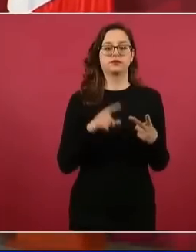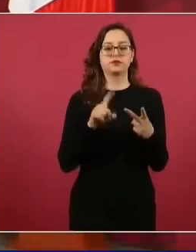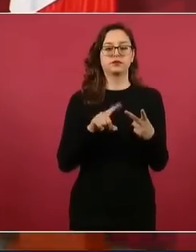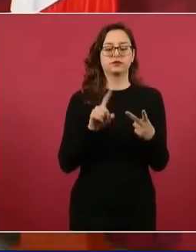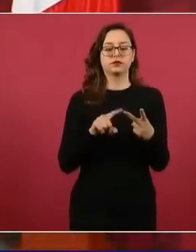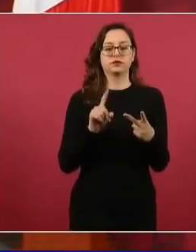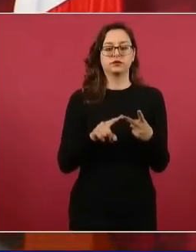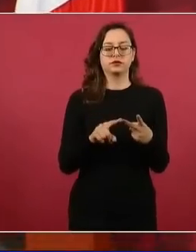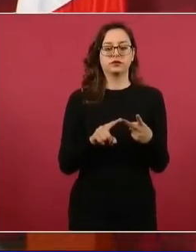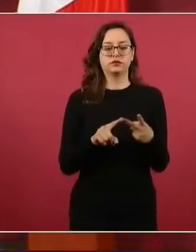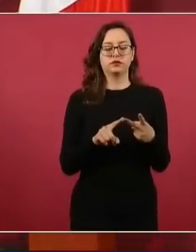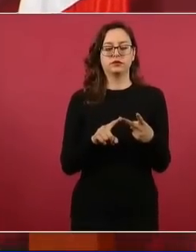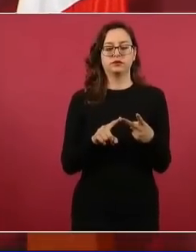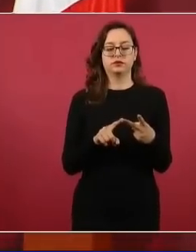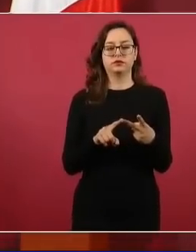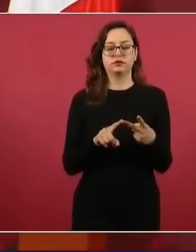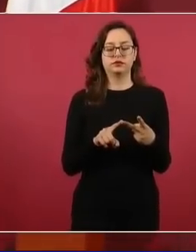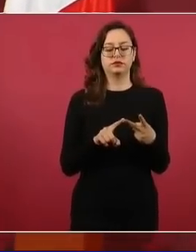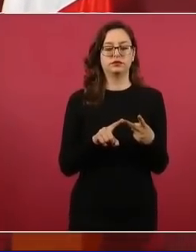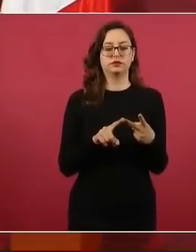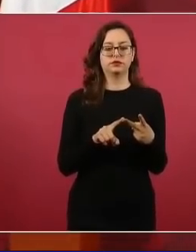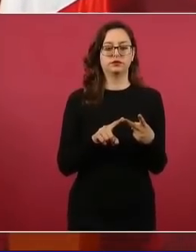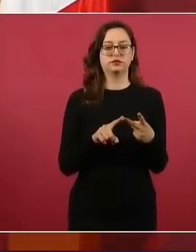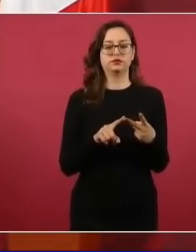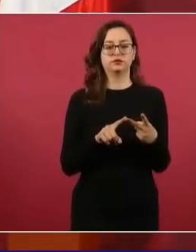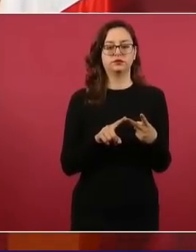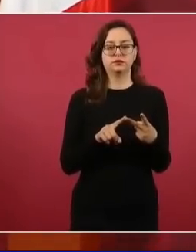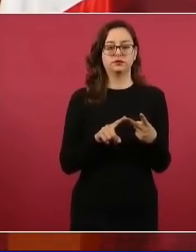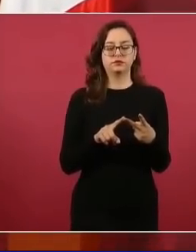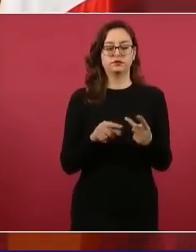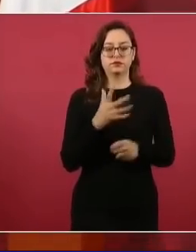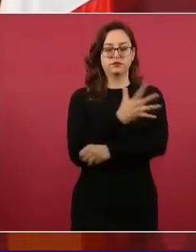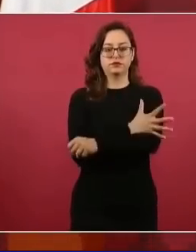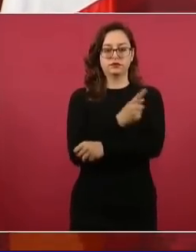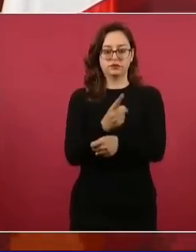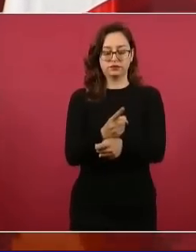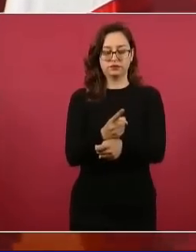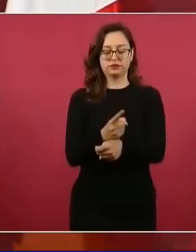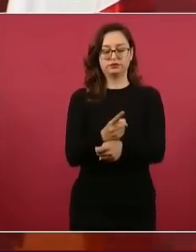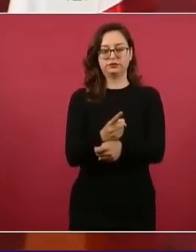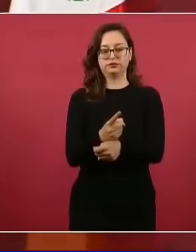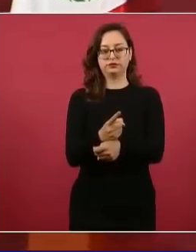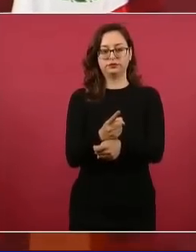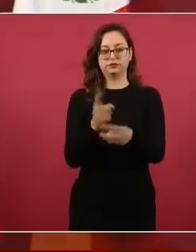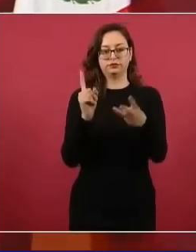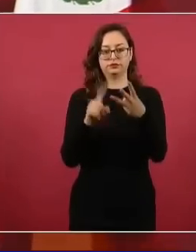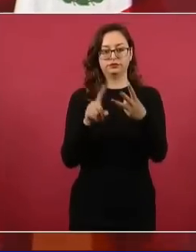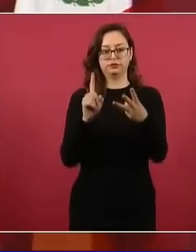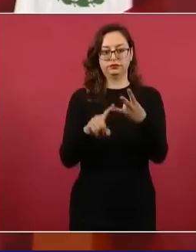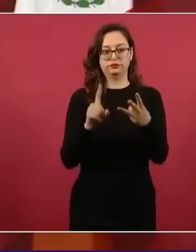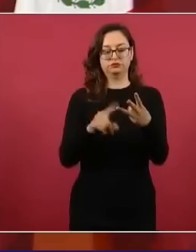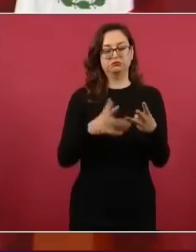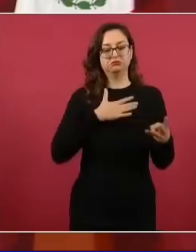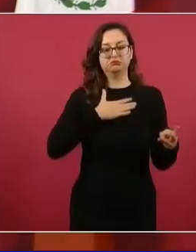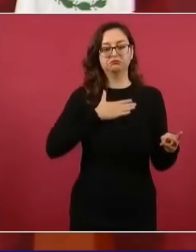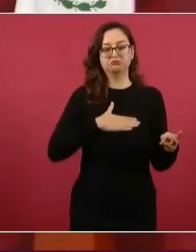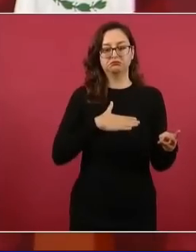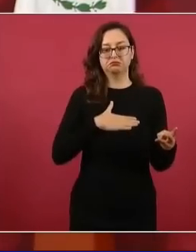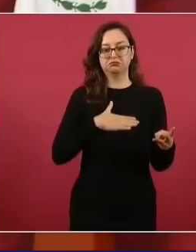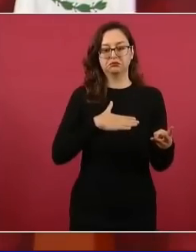Dos, hablé de la honestidad, y tres, de la justicia.